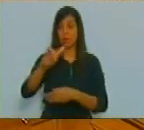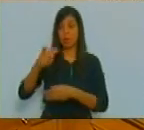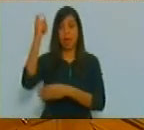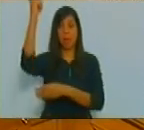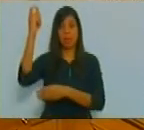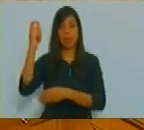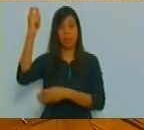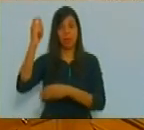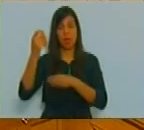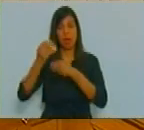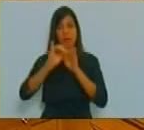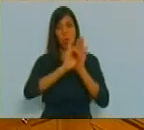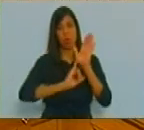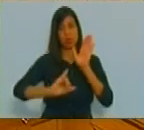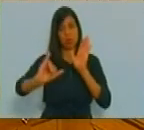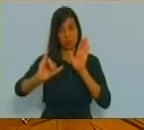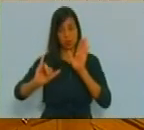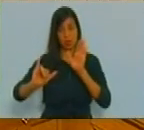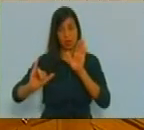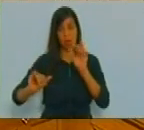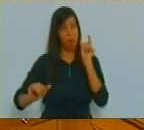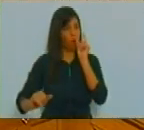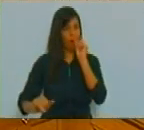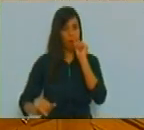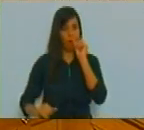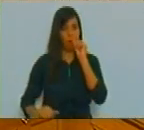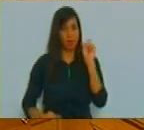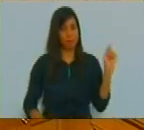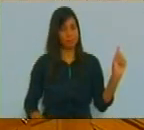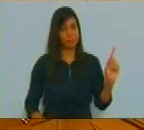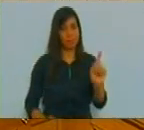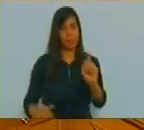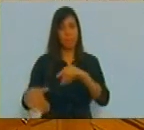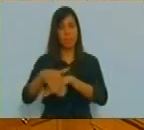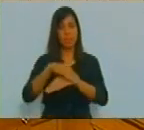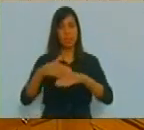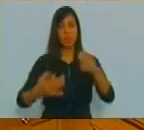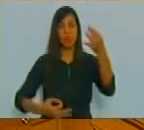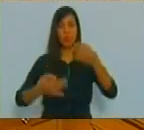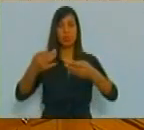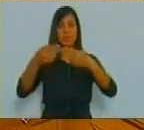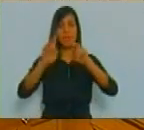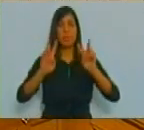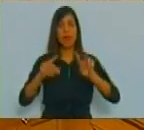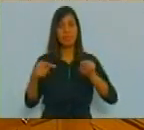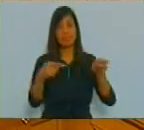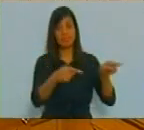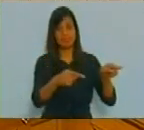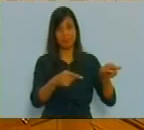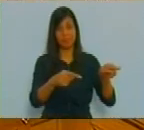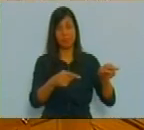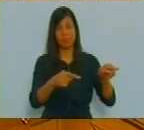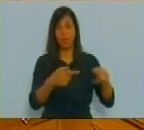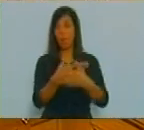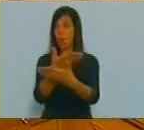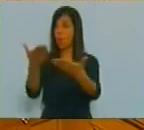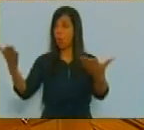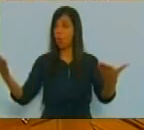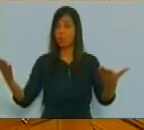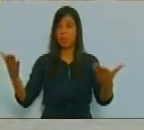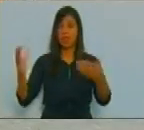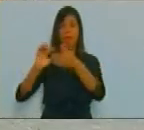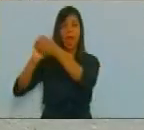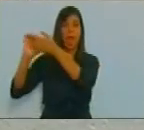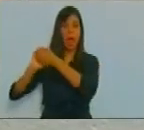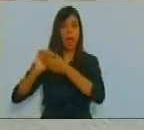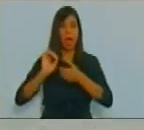señor ministro del poder popular para interior justicia y paz señores y señoras camaradas compatriotas